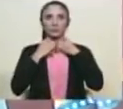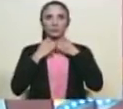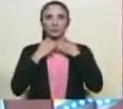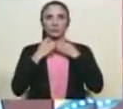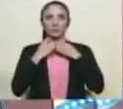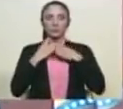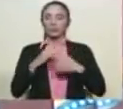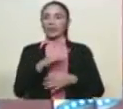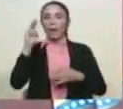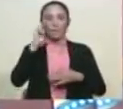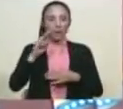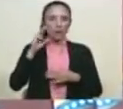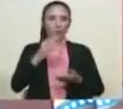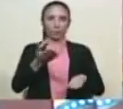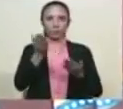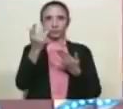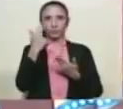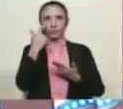maestro Pérez.